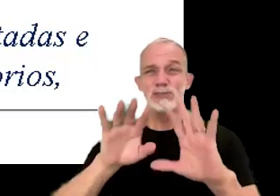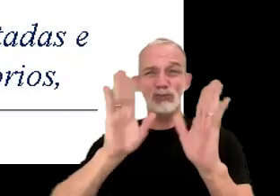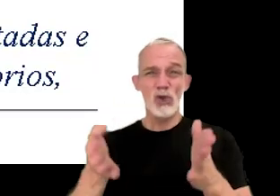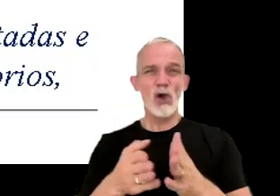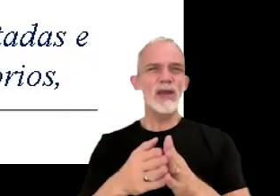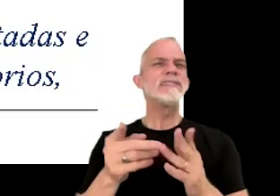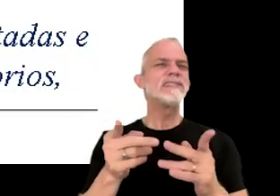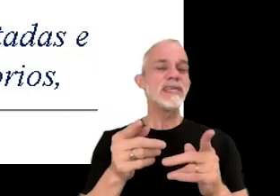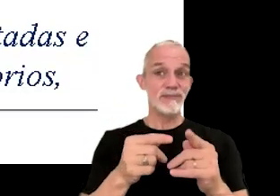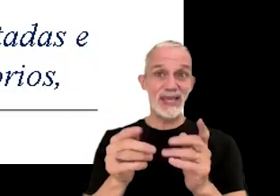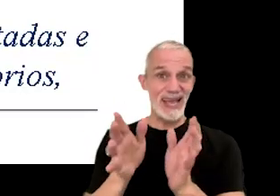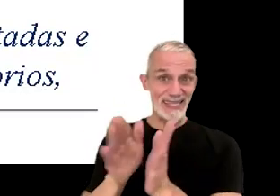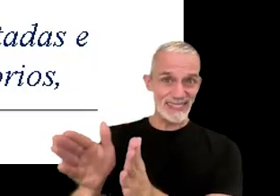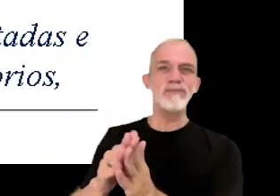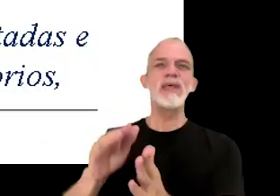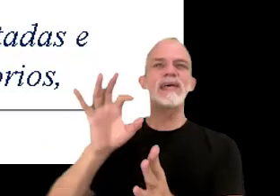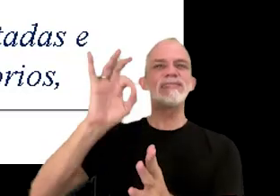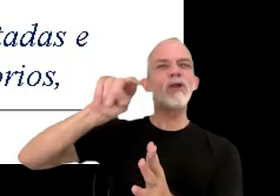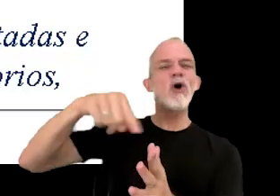es del